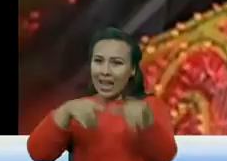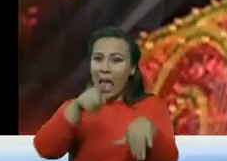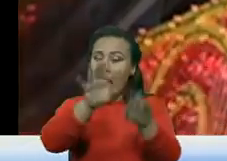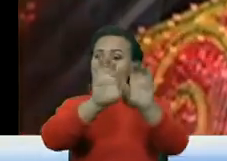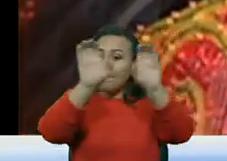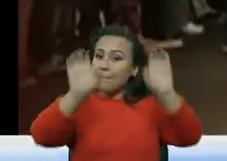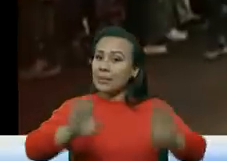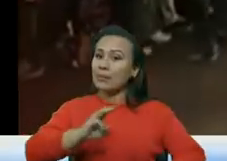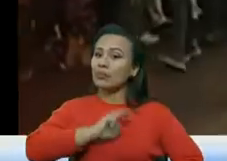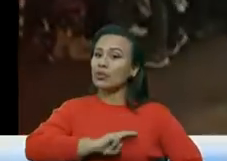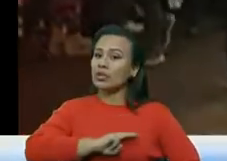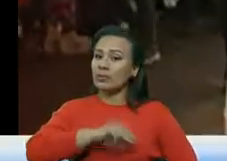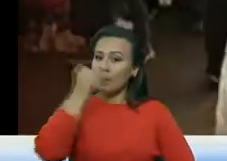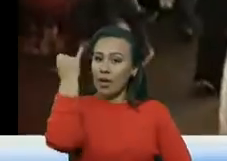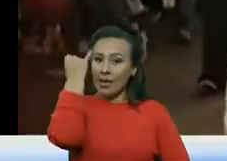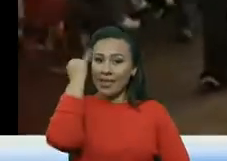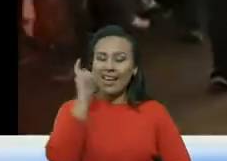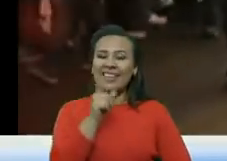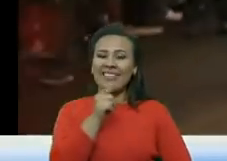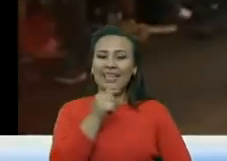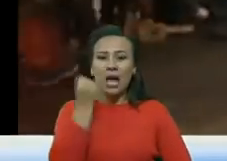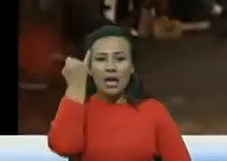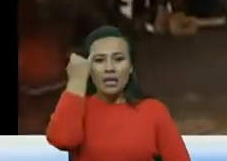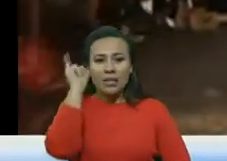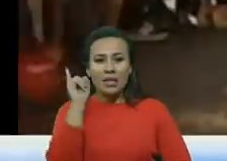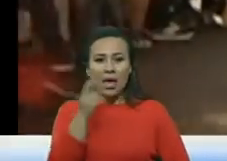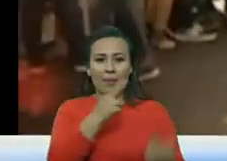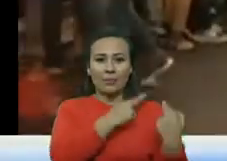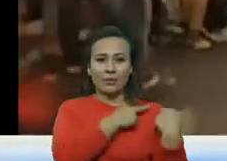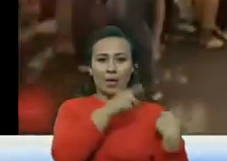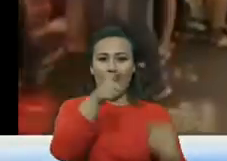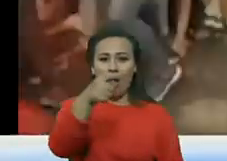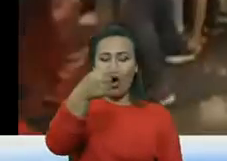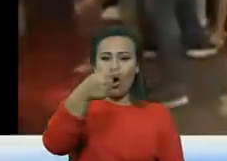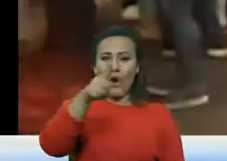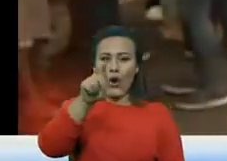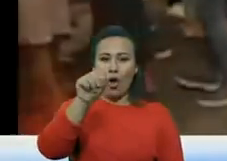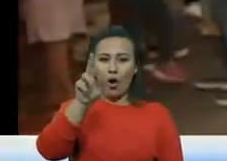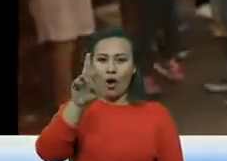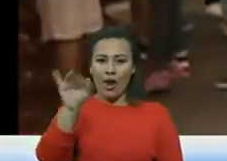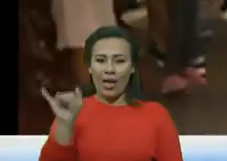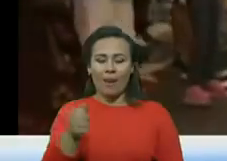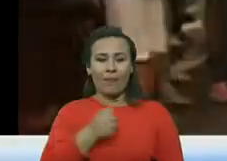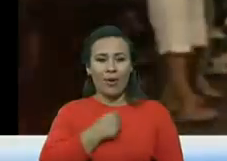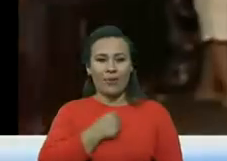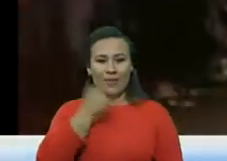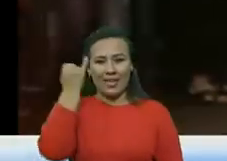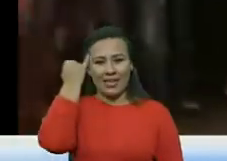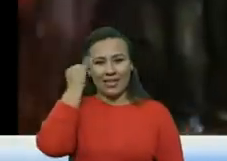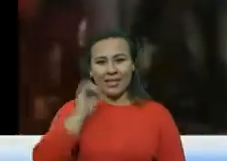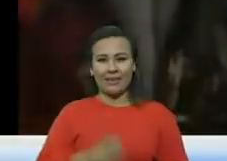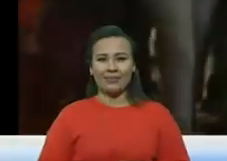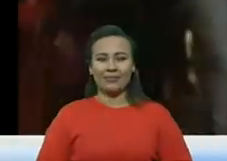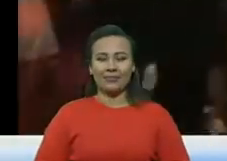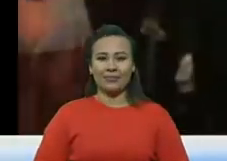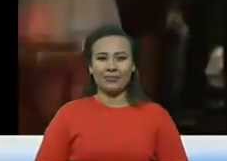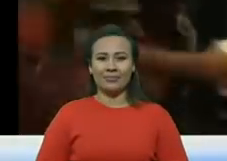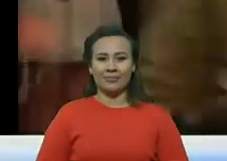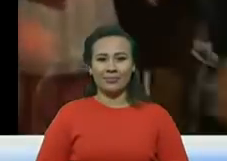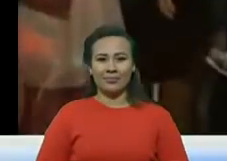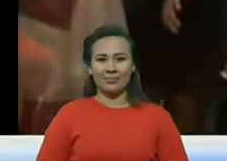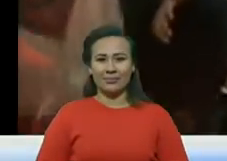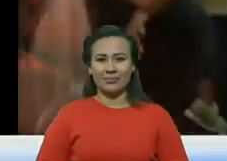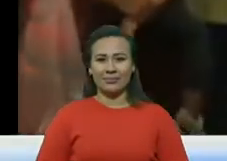pública municipal y su presidenta, que también brillaba con luz propia. Son 6 carrozas iluminadas